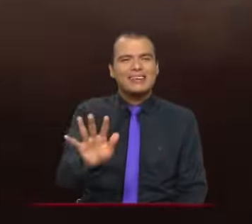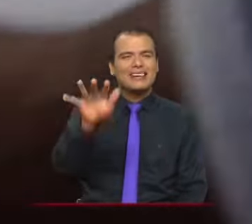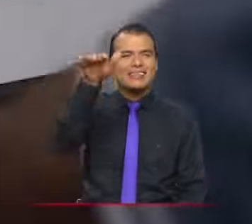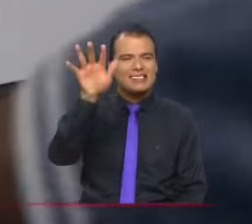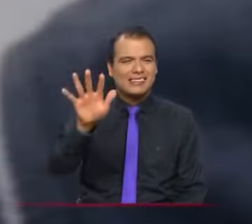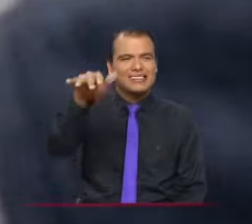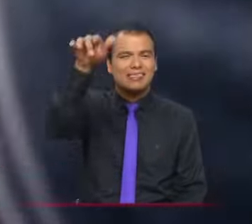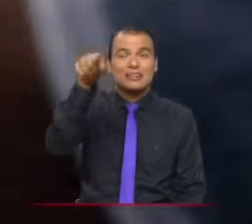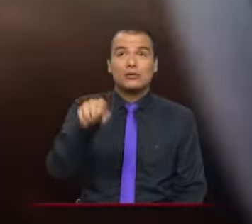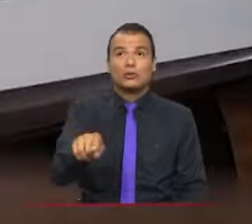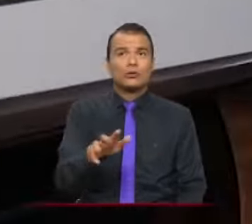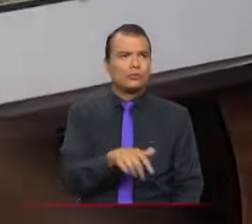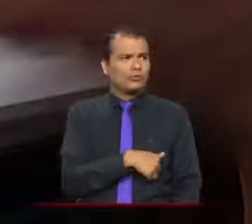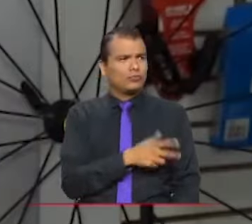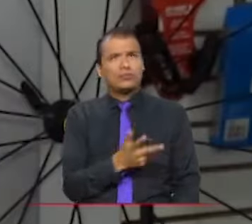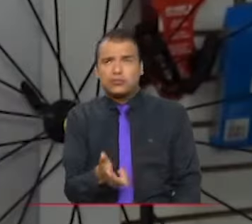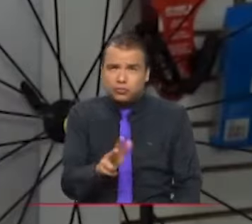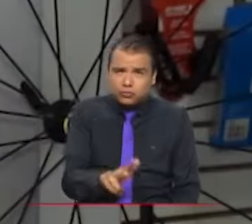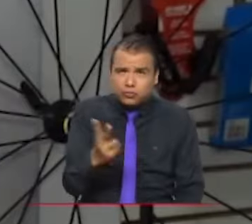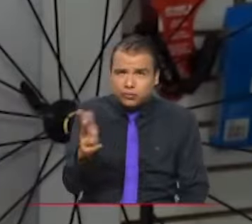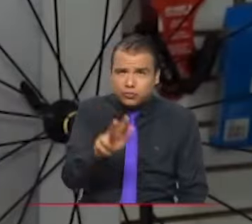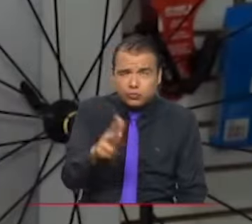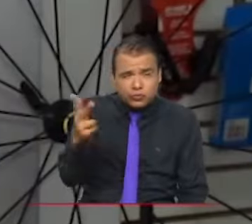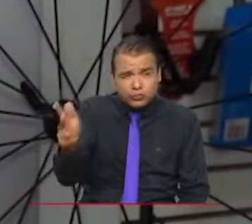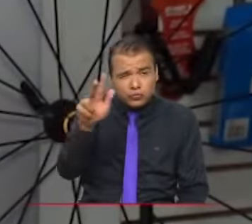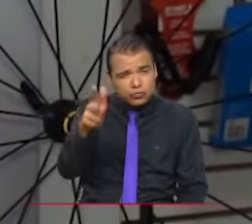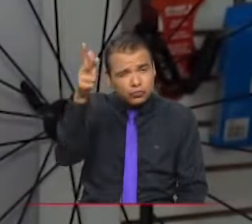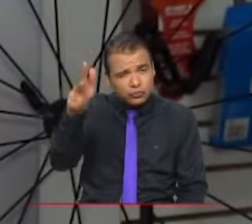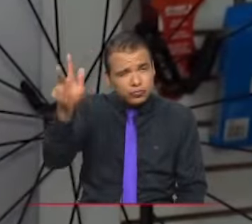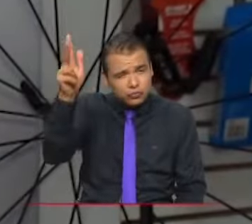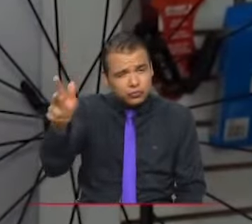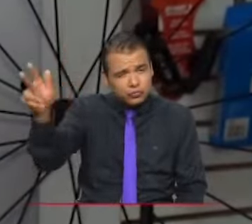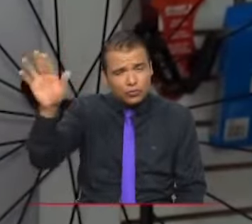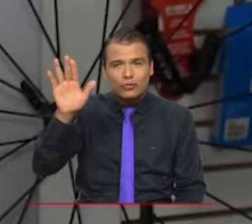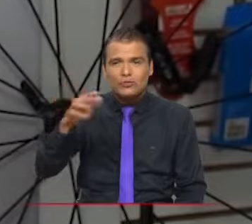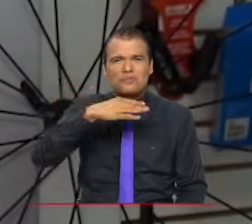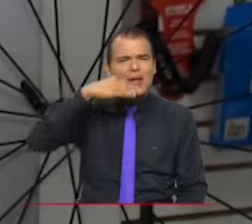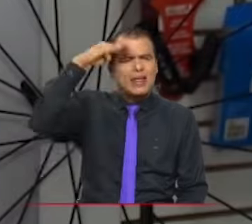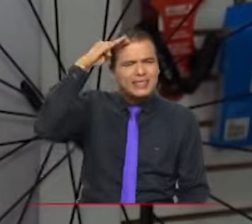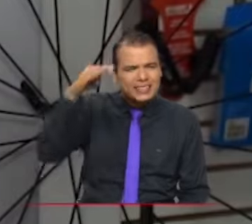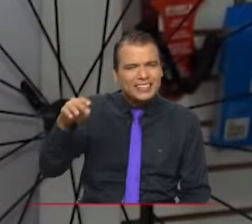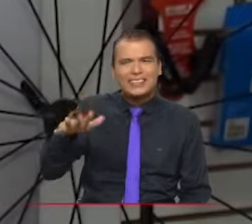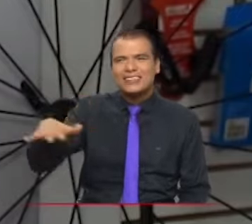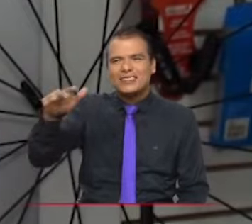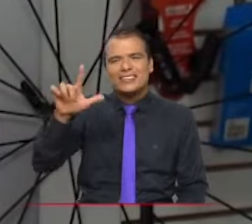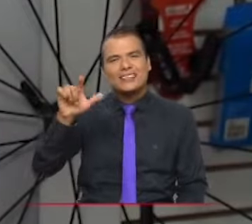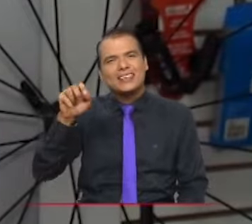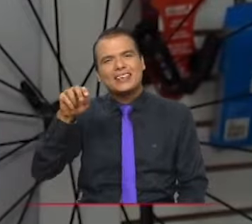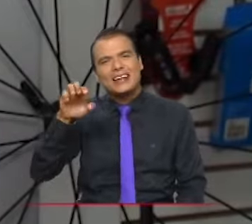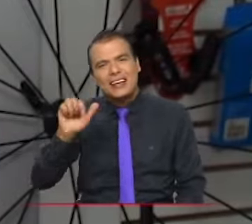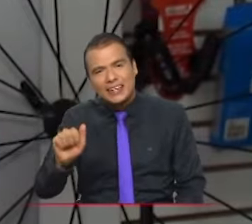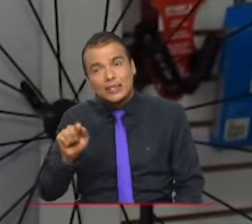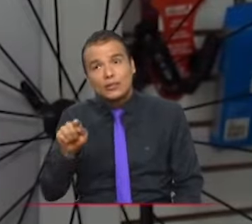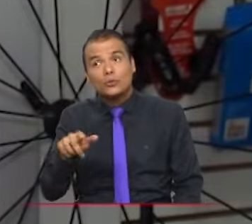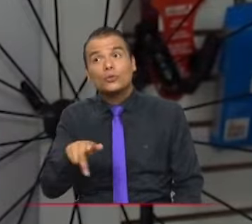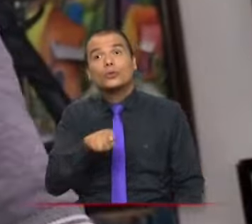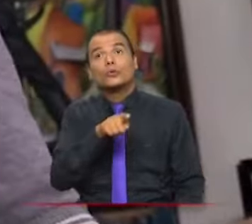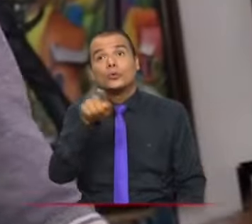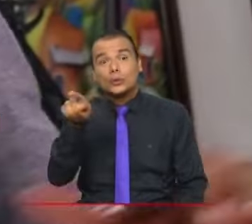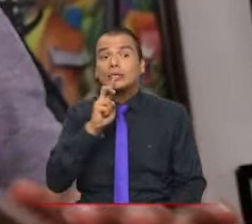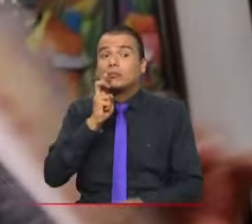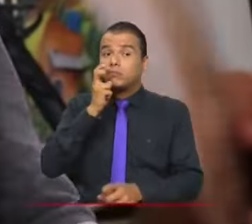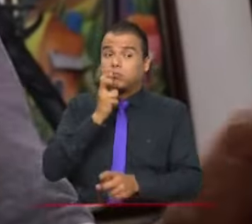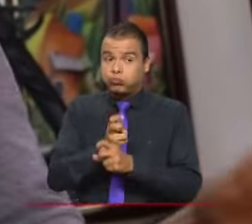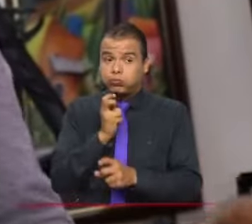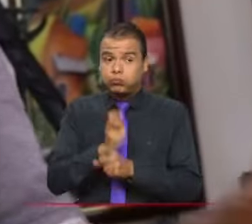eso terminó en Medellín, que la de la línea, todo eso fue realmente bastante complicado y muy